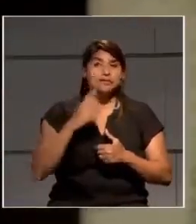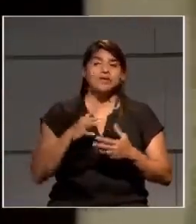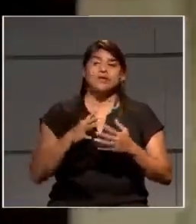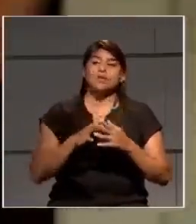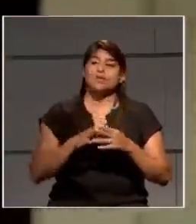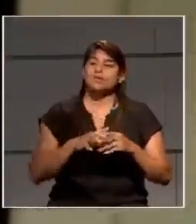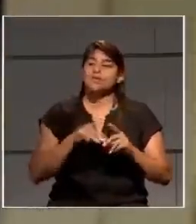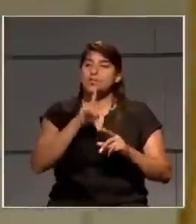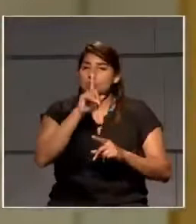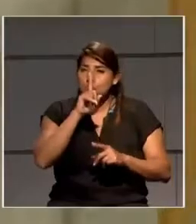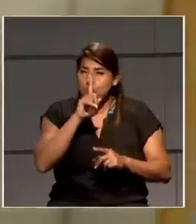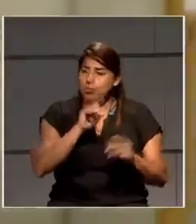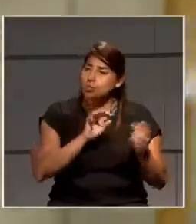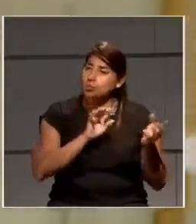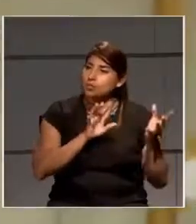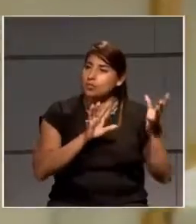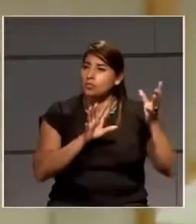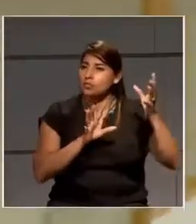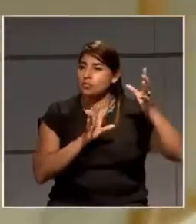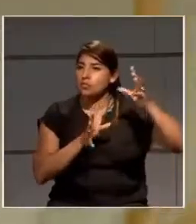mucho silencio y aquí vamos a hacer...